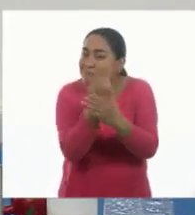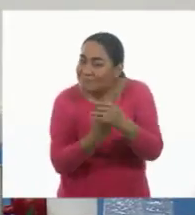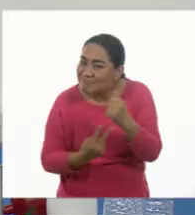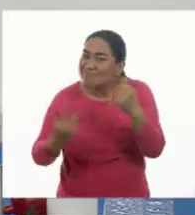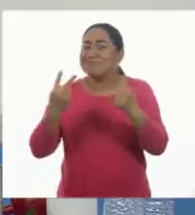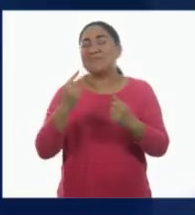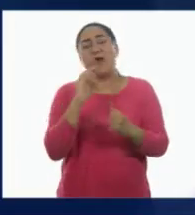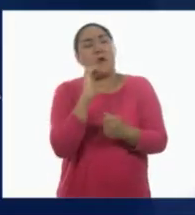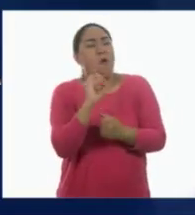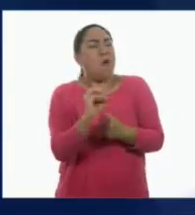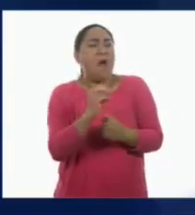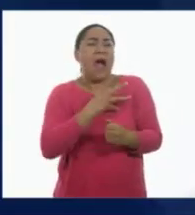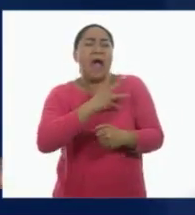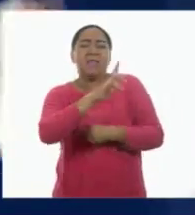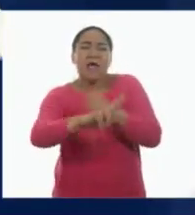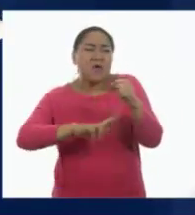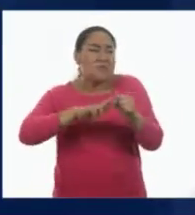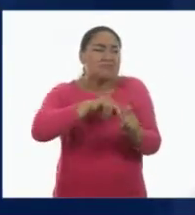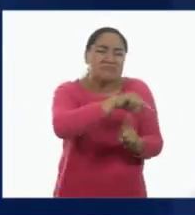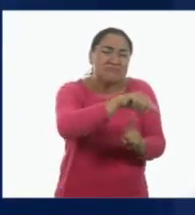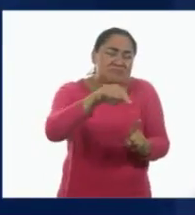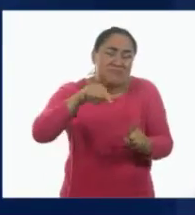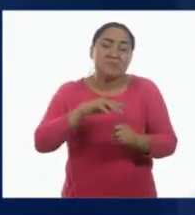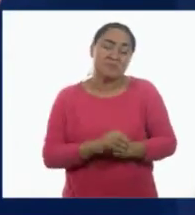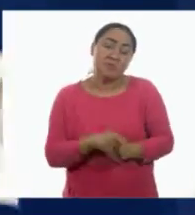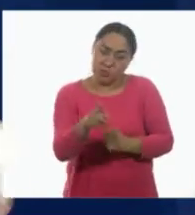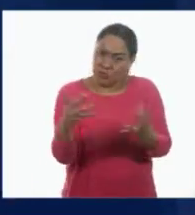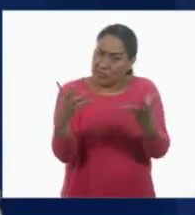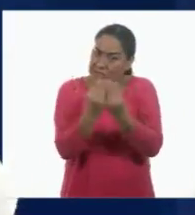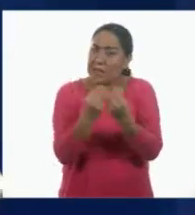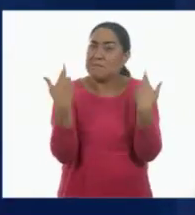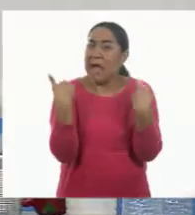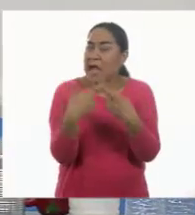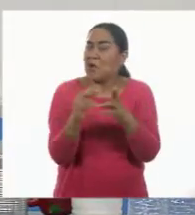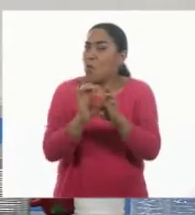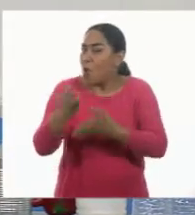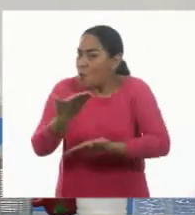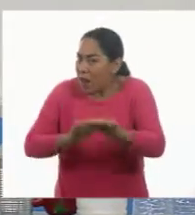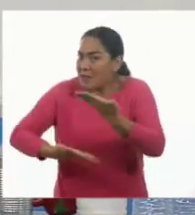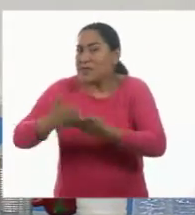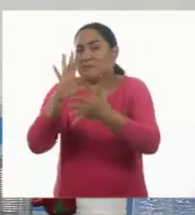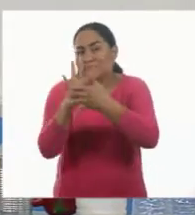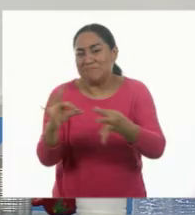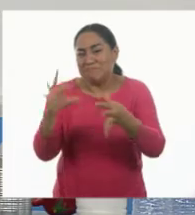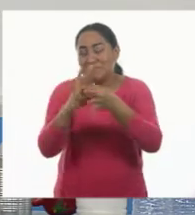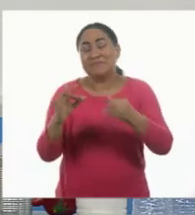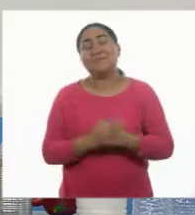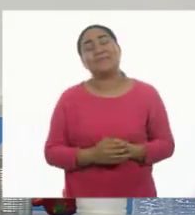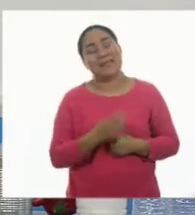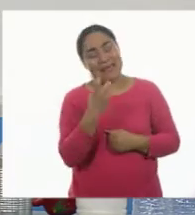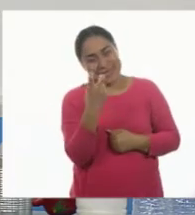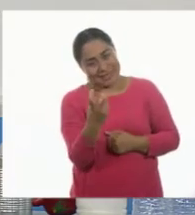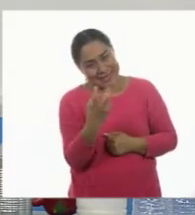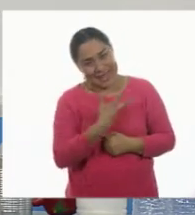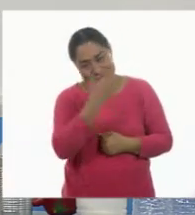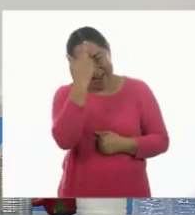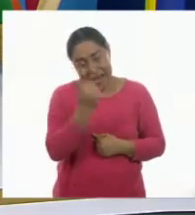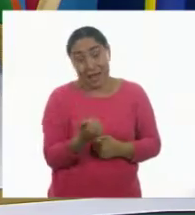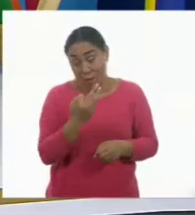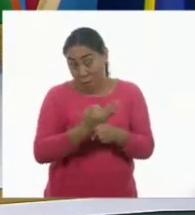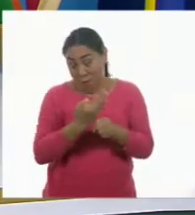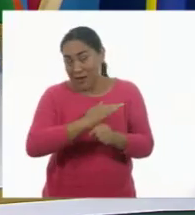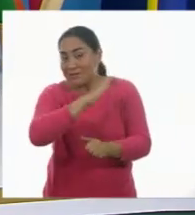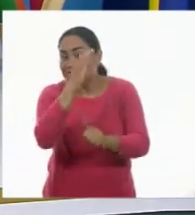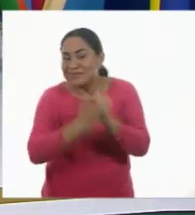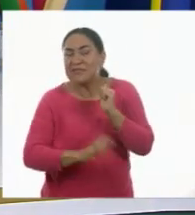O elementos de la naturaleza. Compartan esto con sus docentes. Así es. Y así hemos terminado con